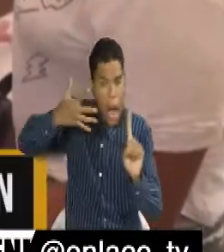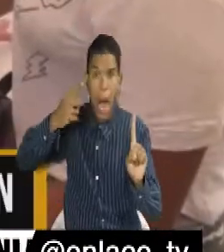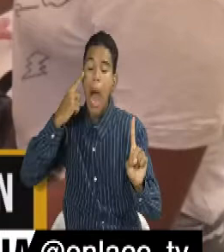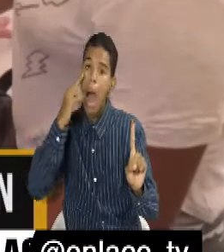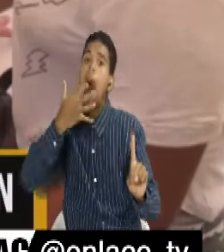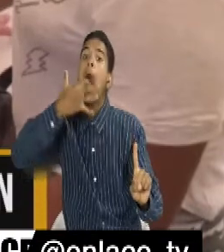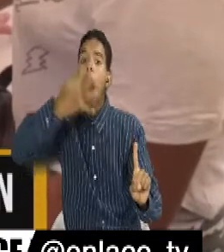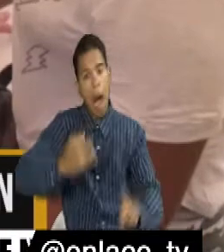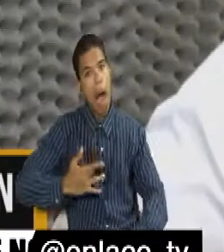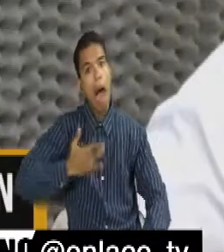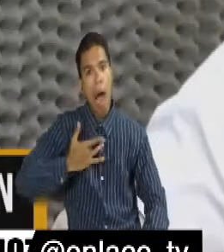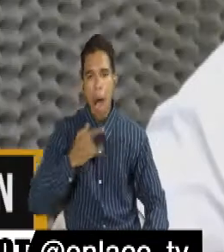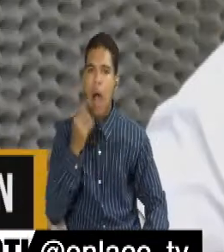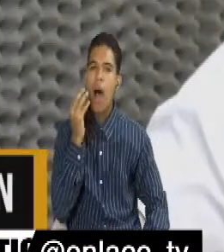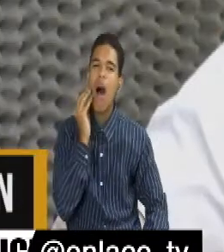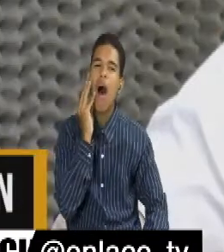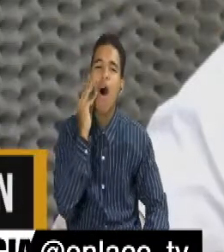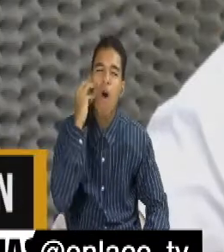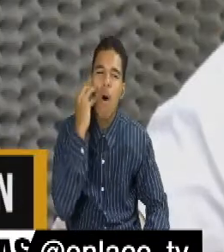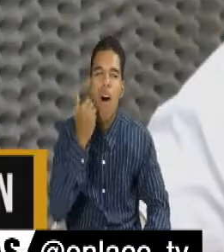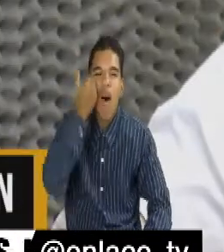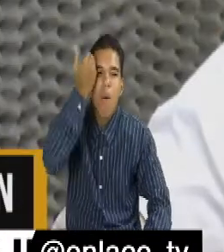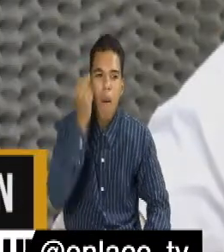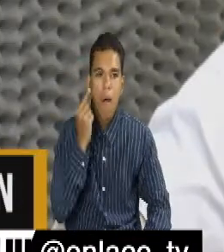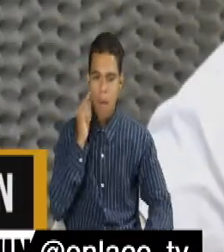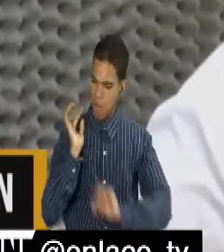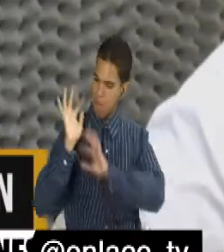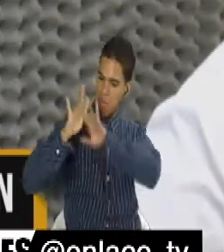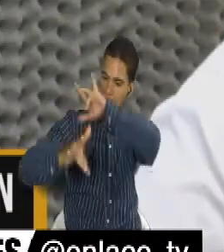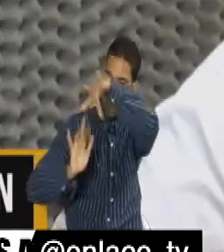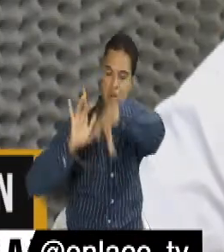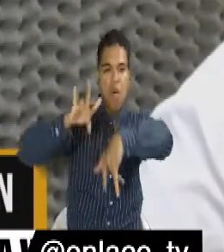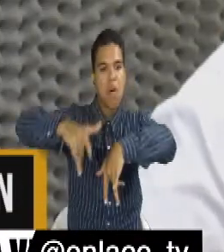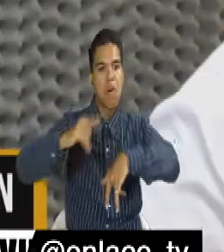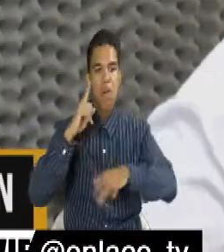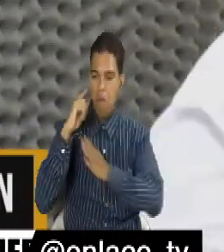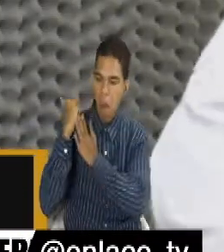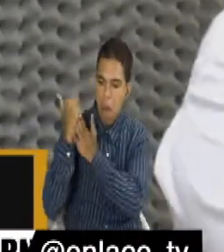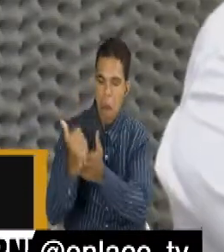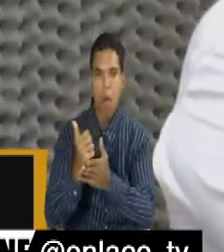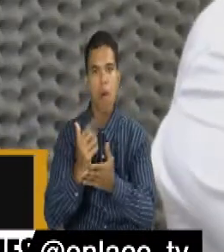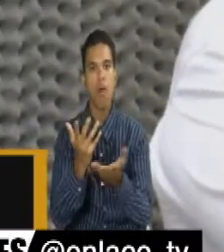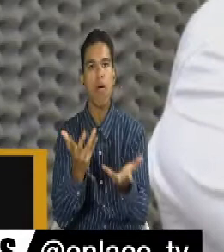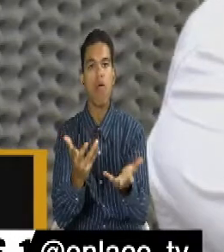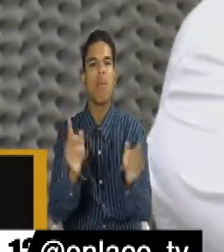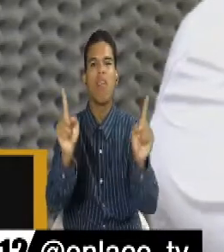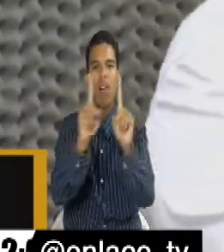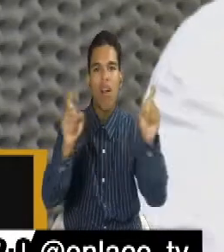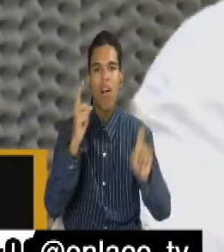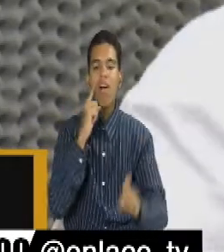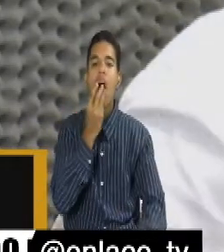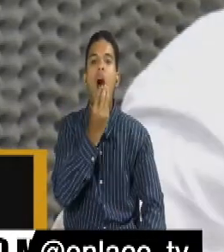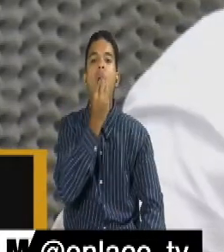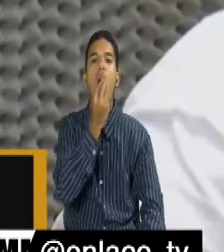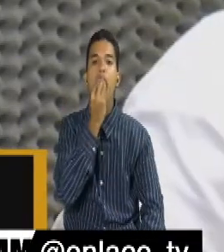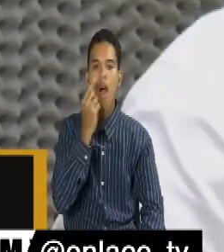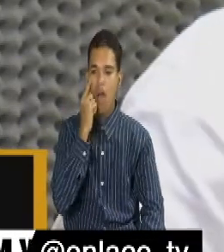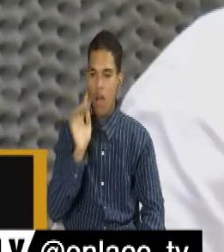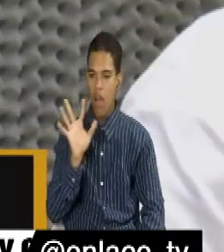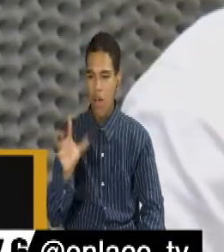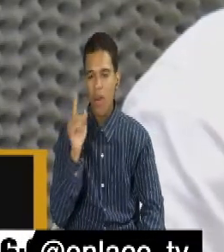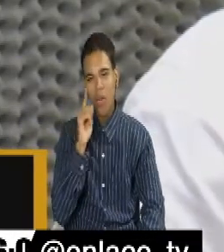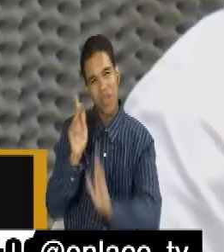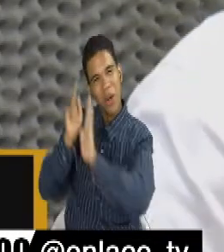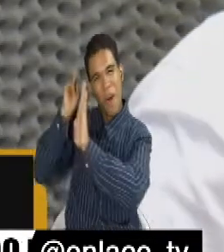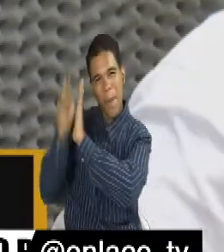Ciénaga de Lopón. Se entregaron también algunas asistencias o ayudas humanitarias, como fue también el tema de algunos mercados para las víctimas del corregimiento,